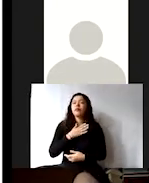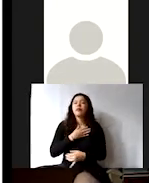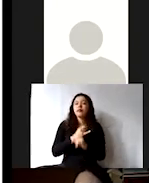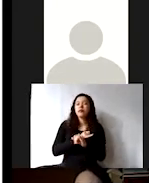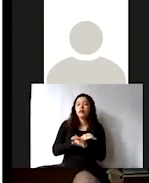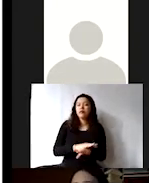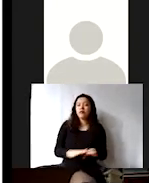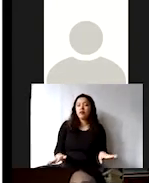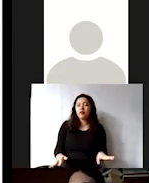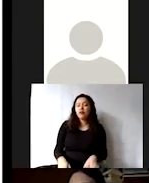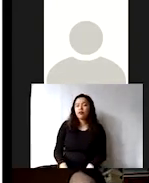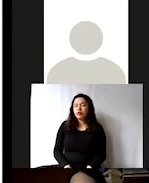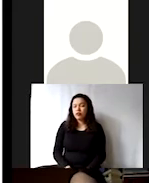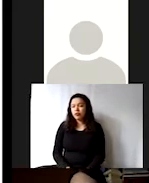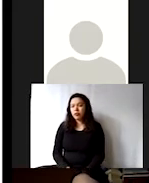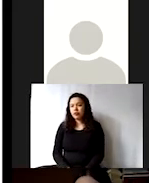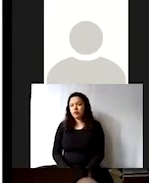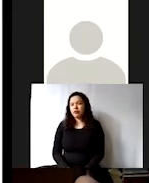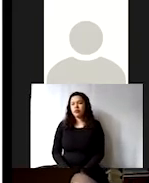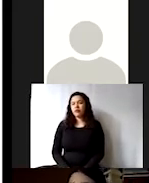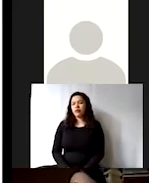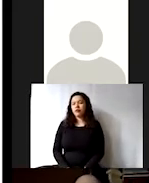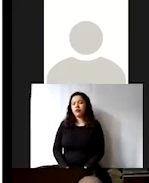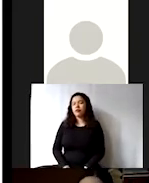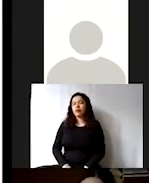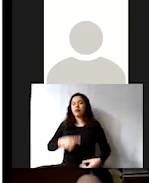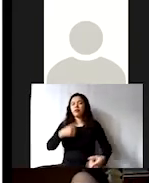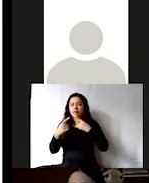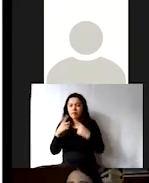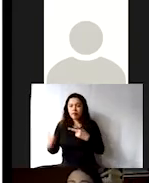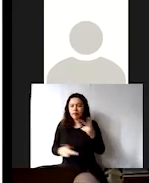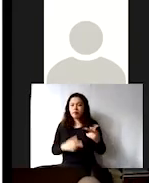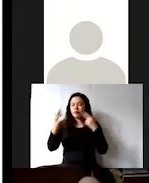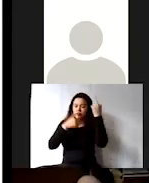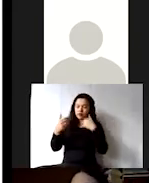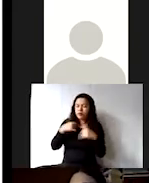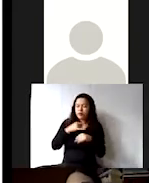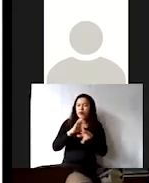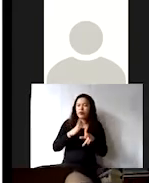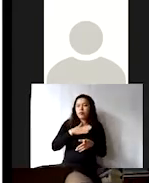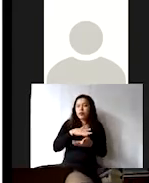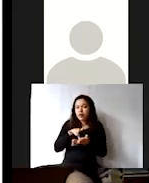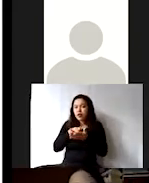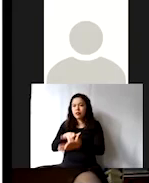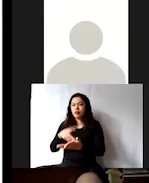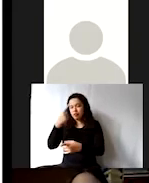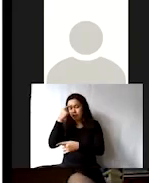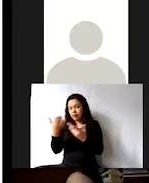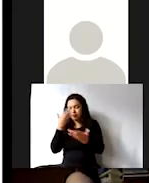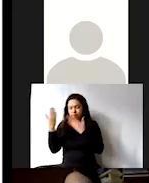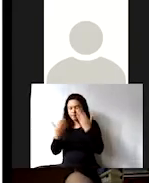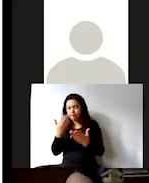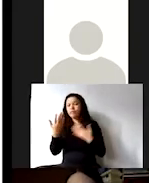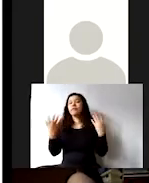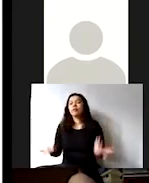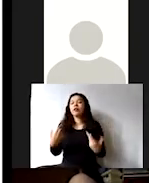esté nutriendo el debate público, la revisión pública o la agenda pública de alguna forma. No debemos desapegar